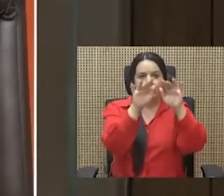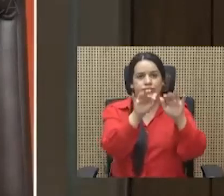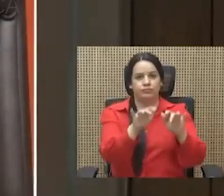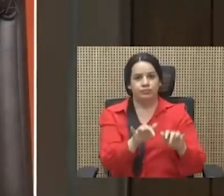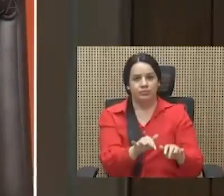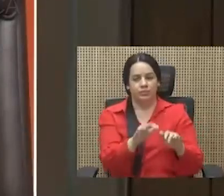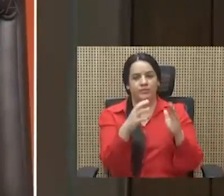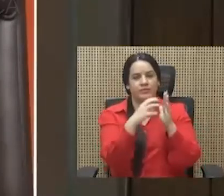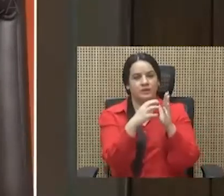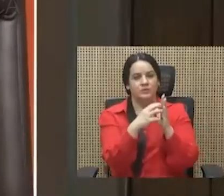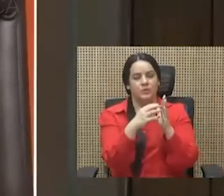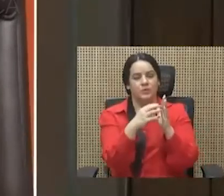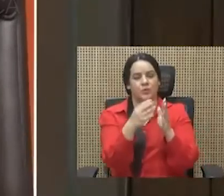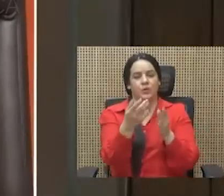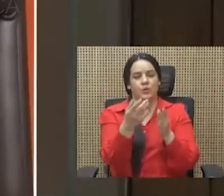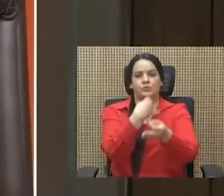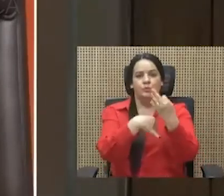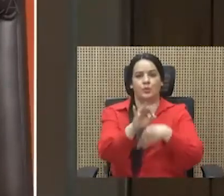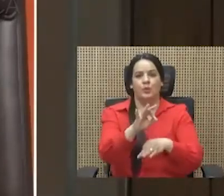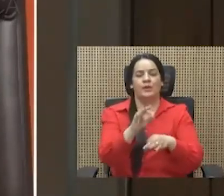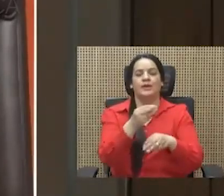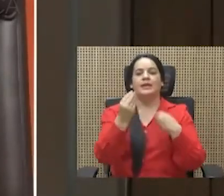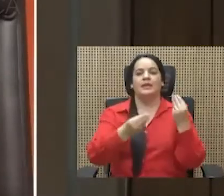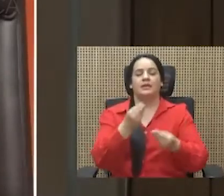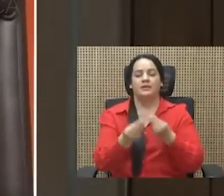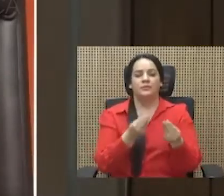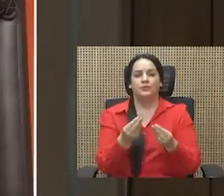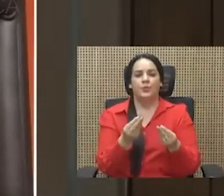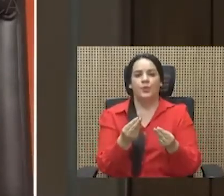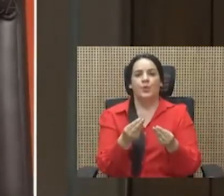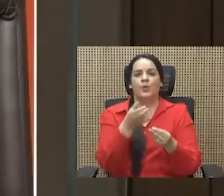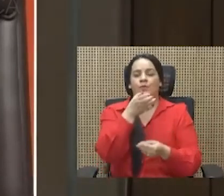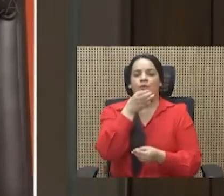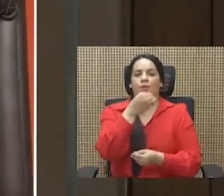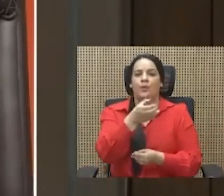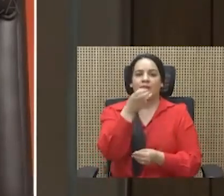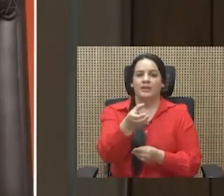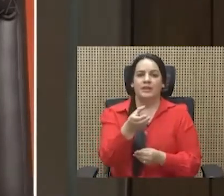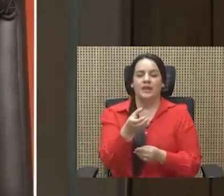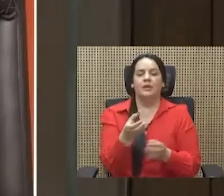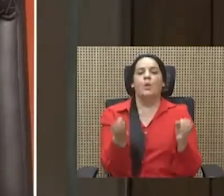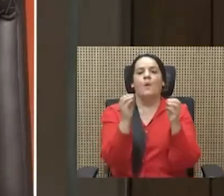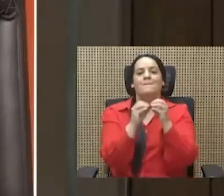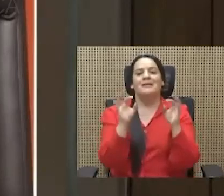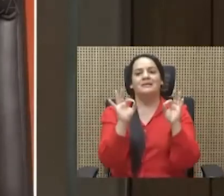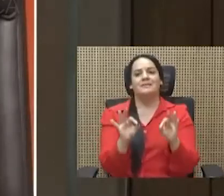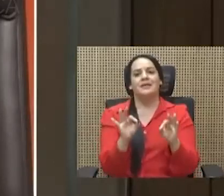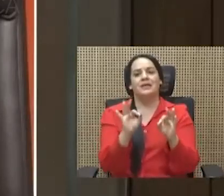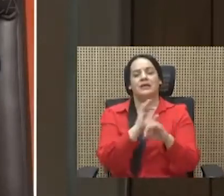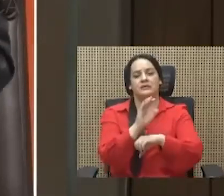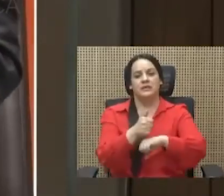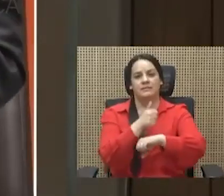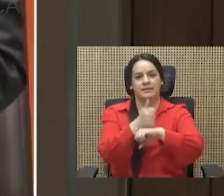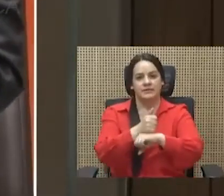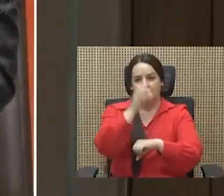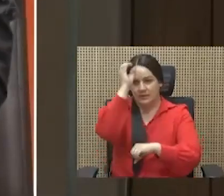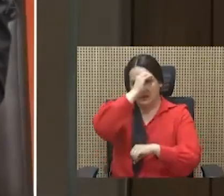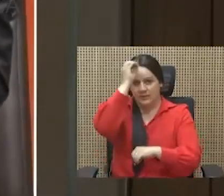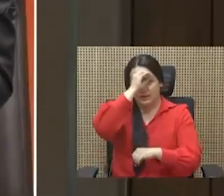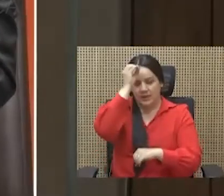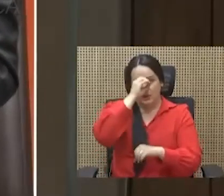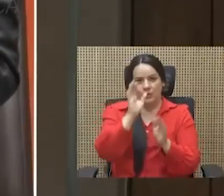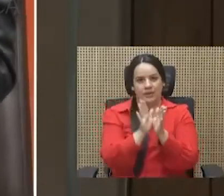sustitutivo que lo que hizo fue recomendar, o más bien establecer criterios generales